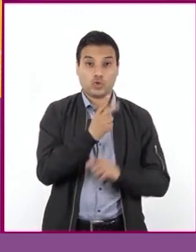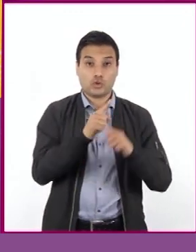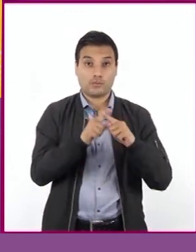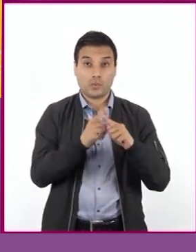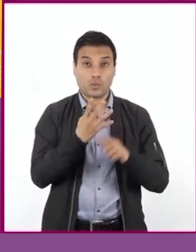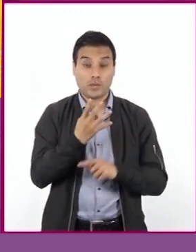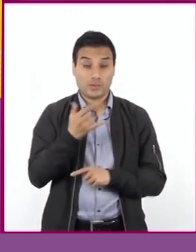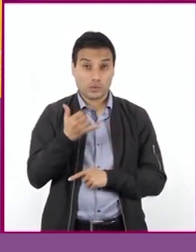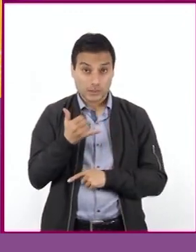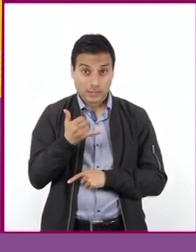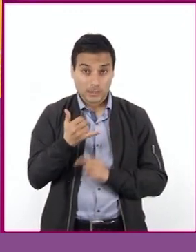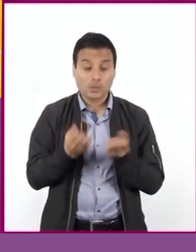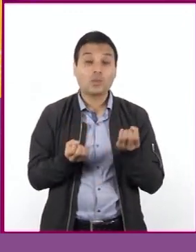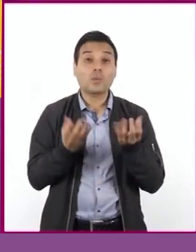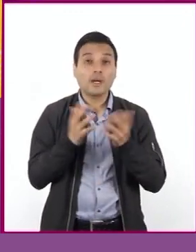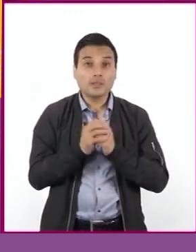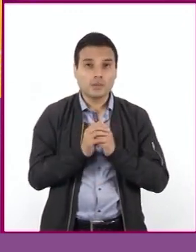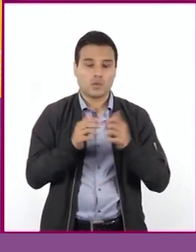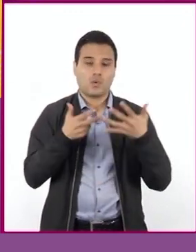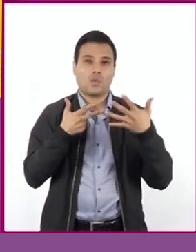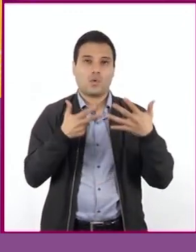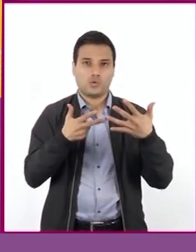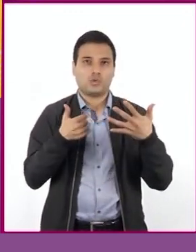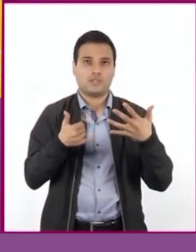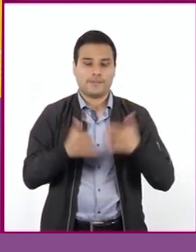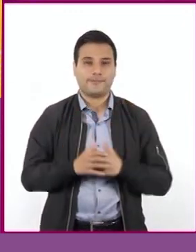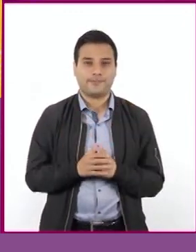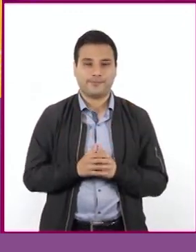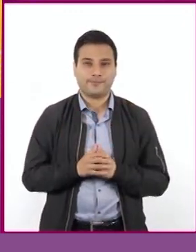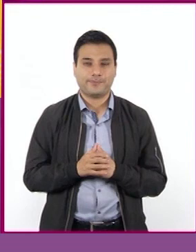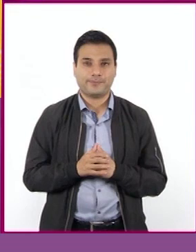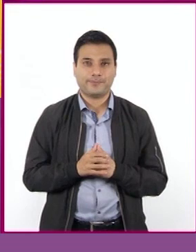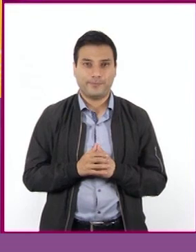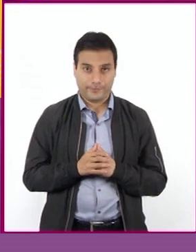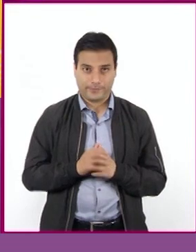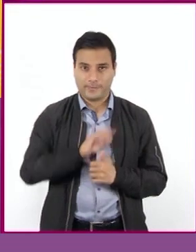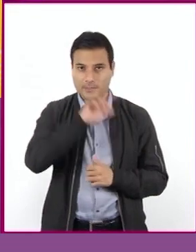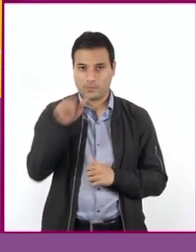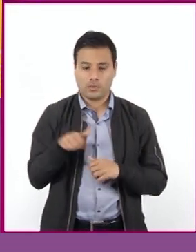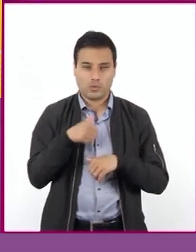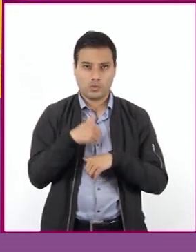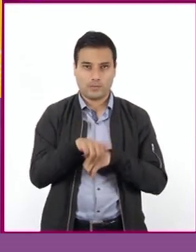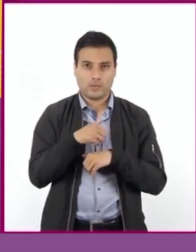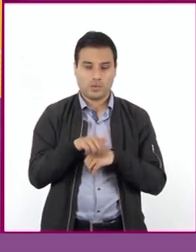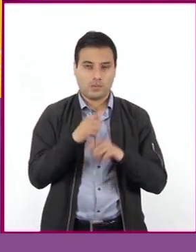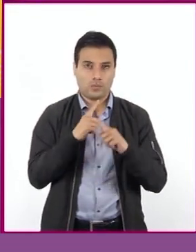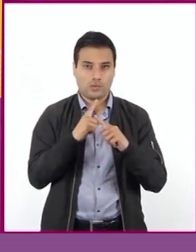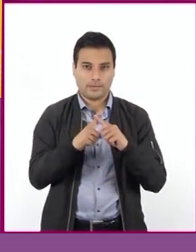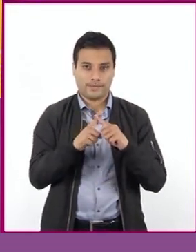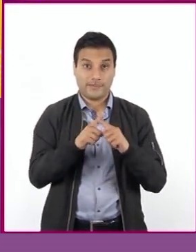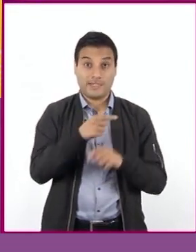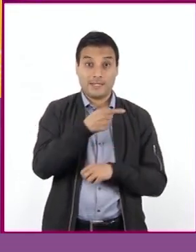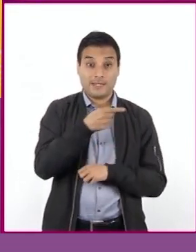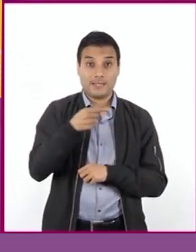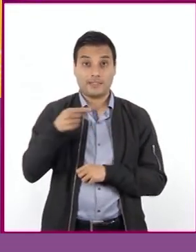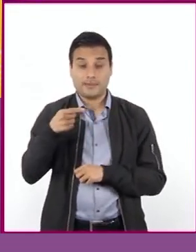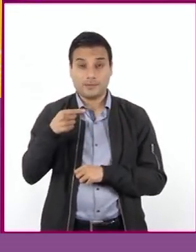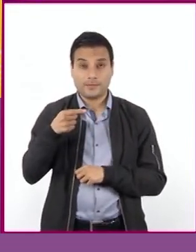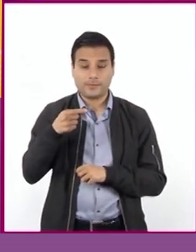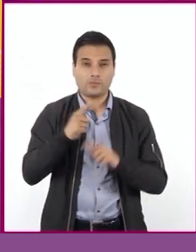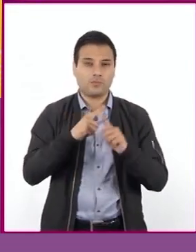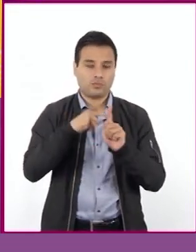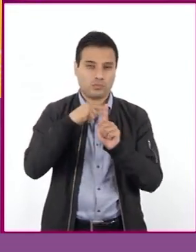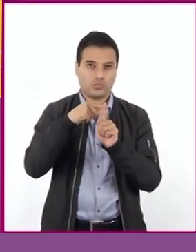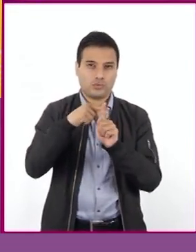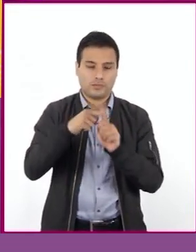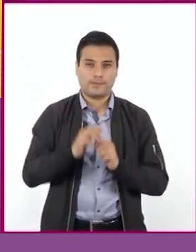4y igual a 8y. Multiplicando los términos numéricos, negativo por negativo es